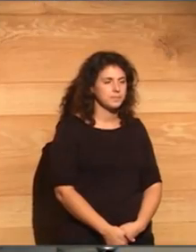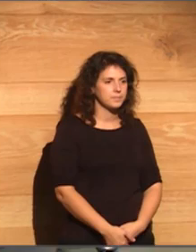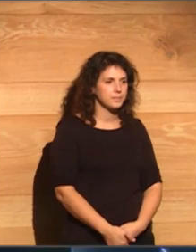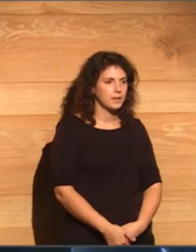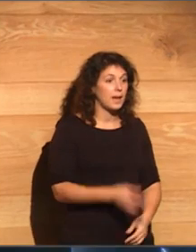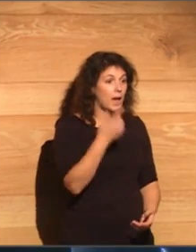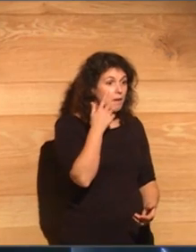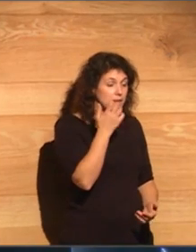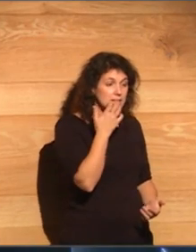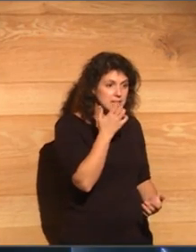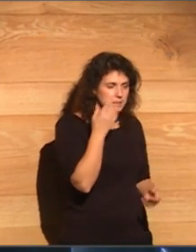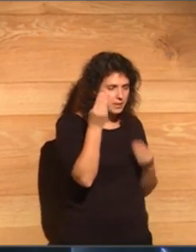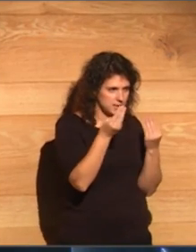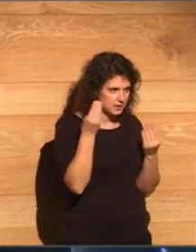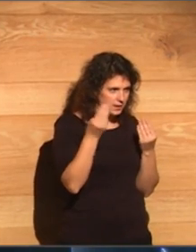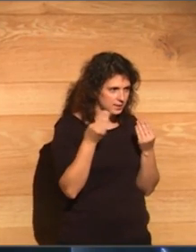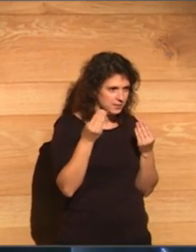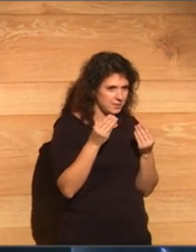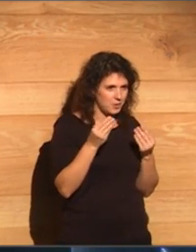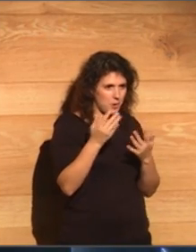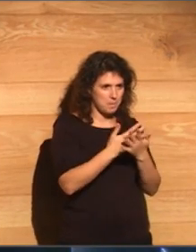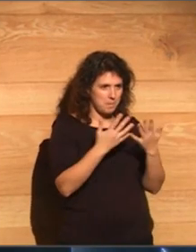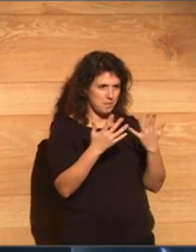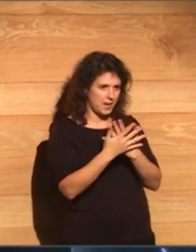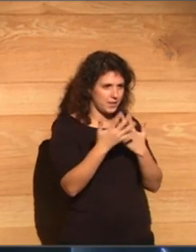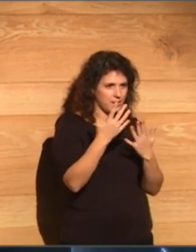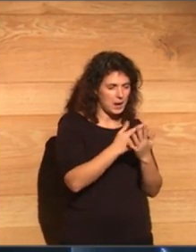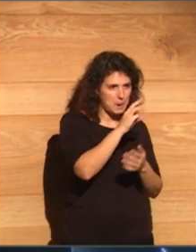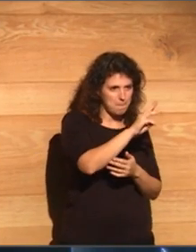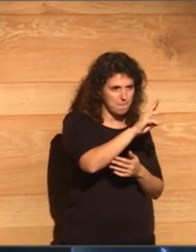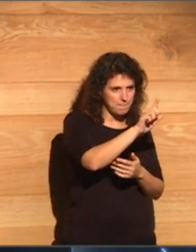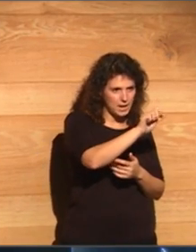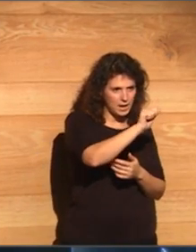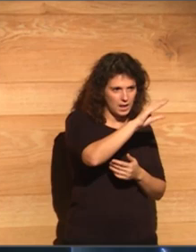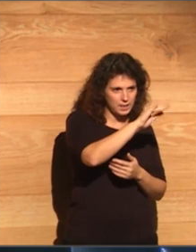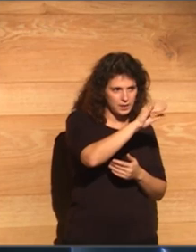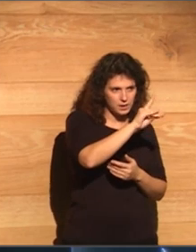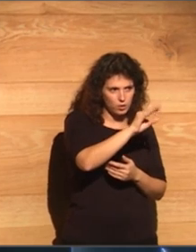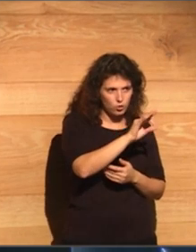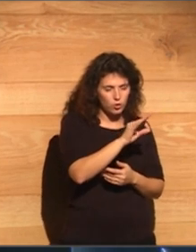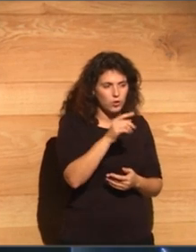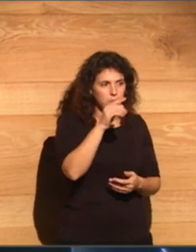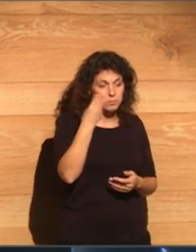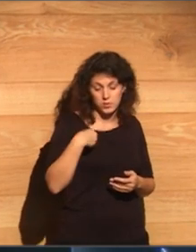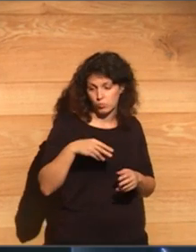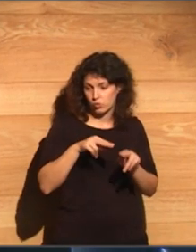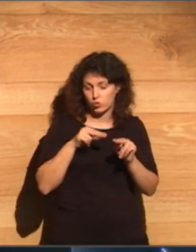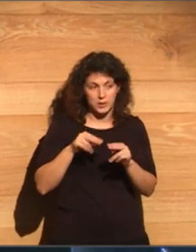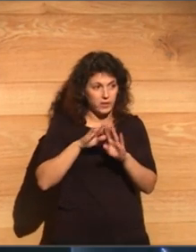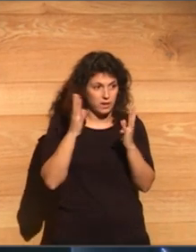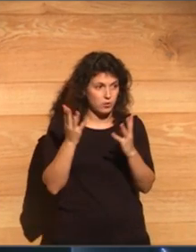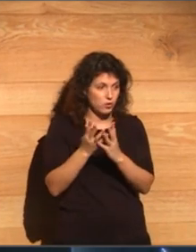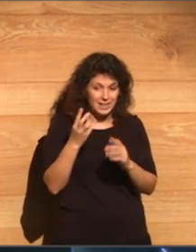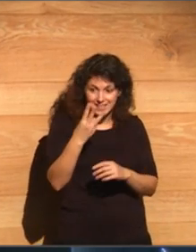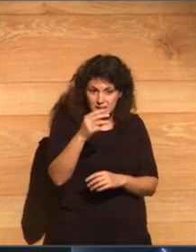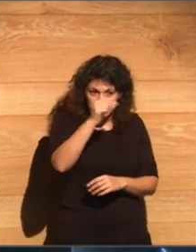A ver si os parece a vosotros. ¿No es un remake de Plácido... Pero como La Escopeta Nacional, son las tres películas,